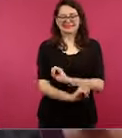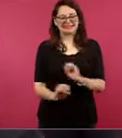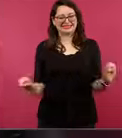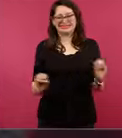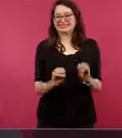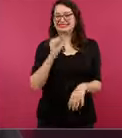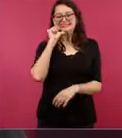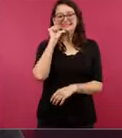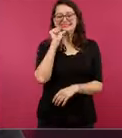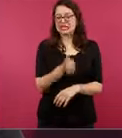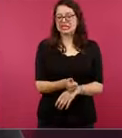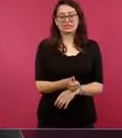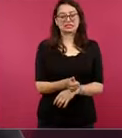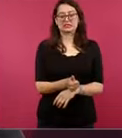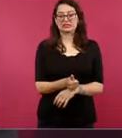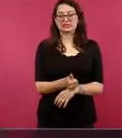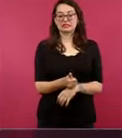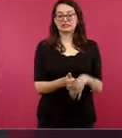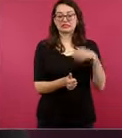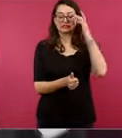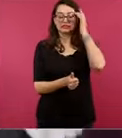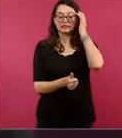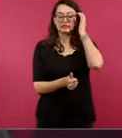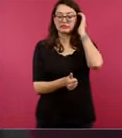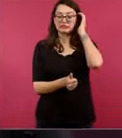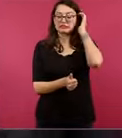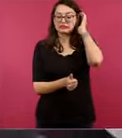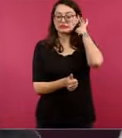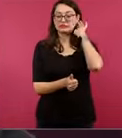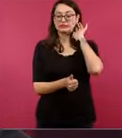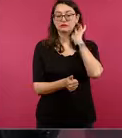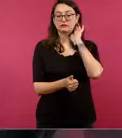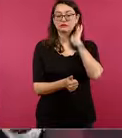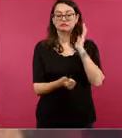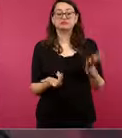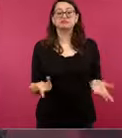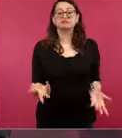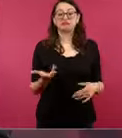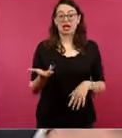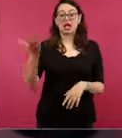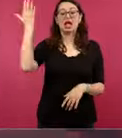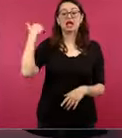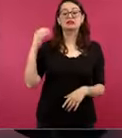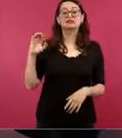Y antes, pues estábamos hablando de García Luna.